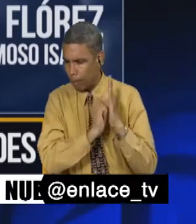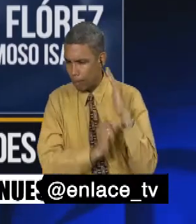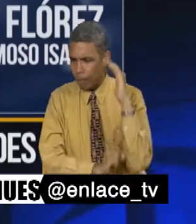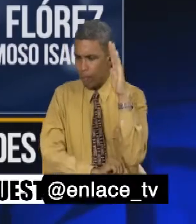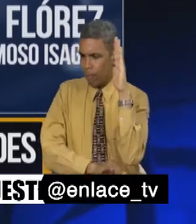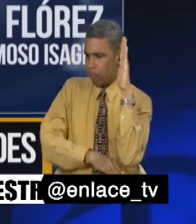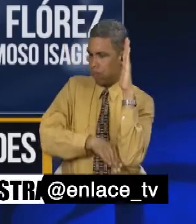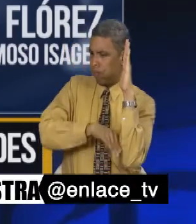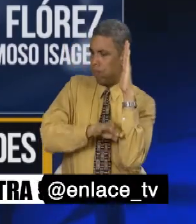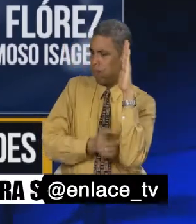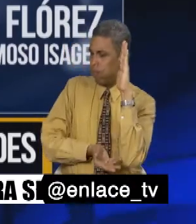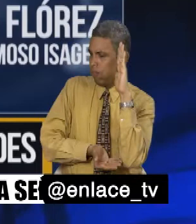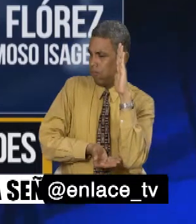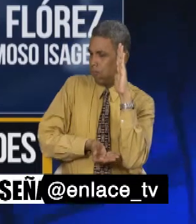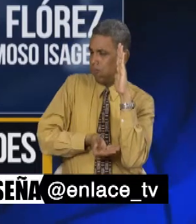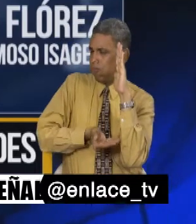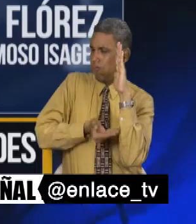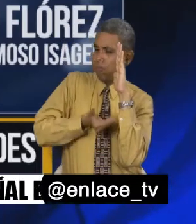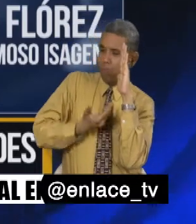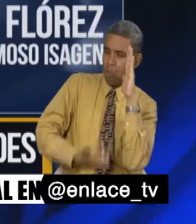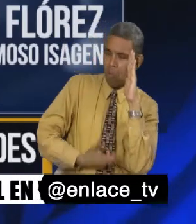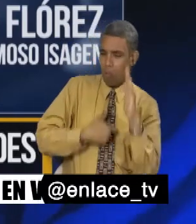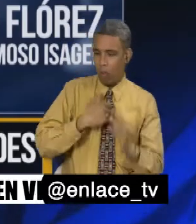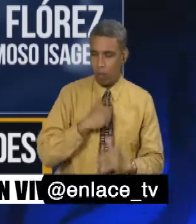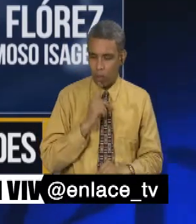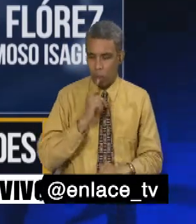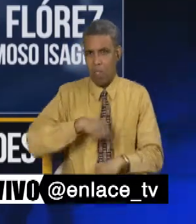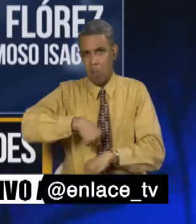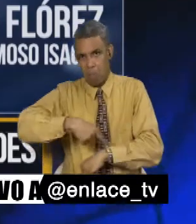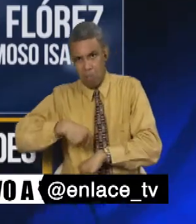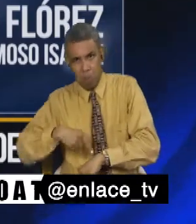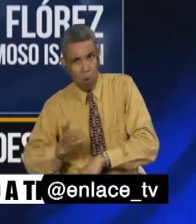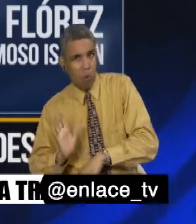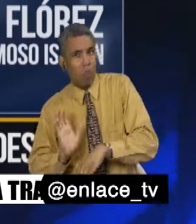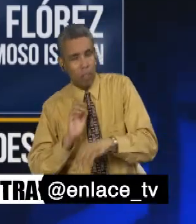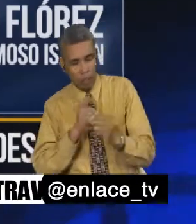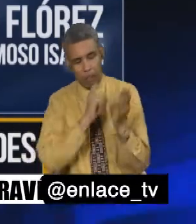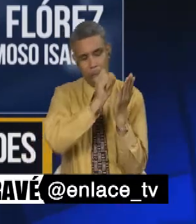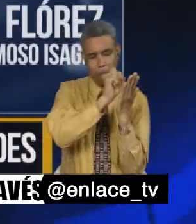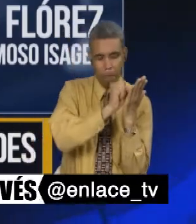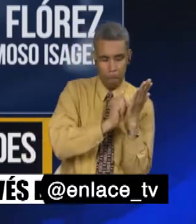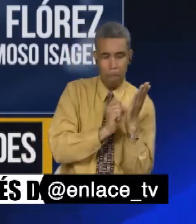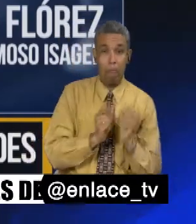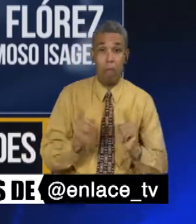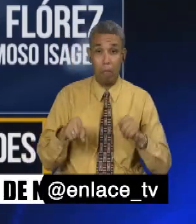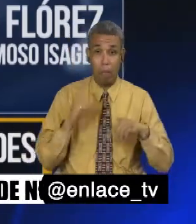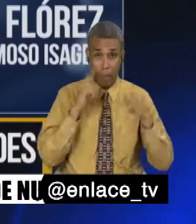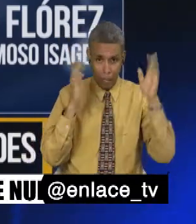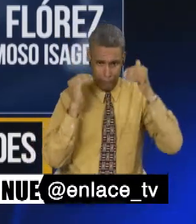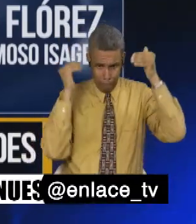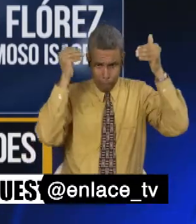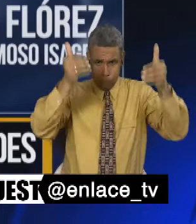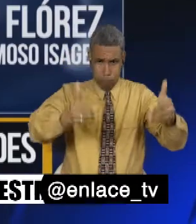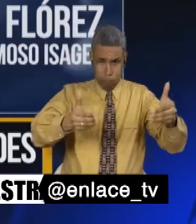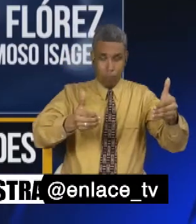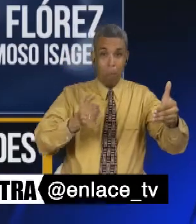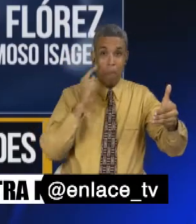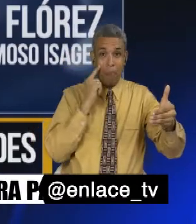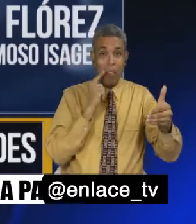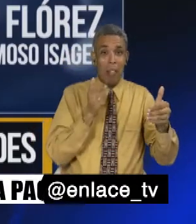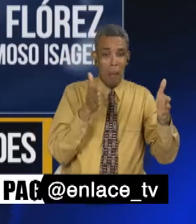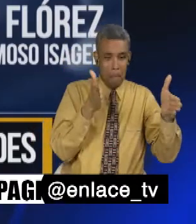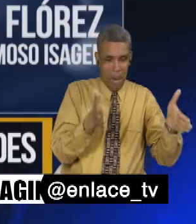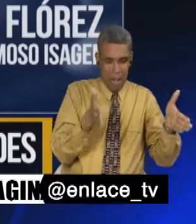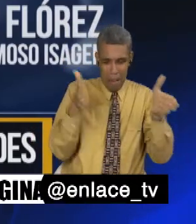funcionamiento. Y adicionalmente, la estructura de vertedero, la cual es compuesta por cuatro compuertas, se encuentran haciendo el